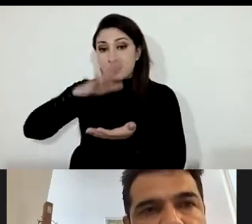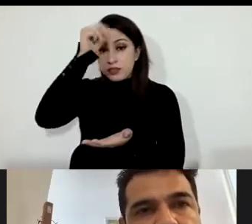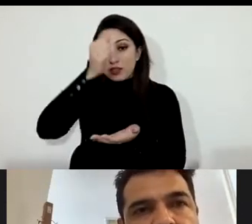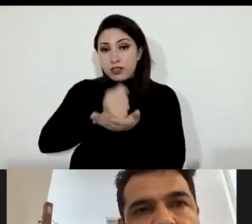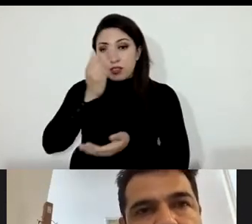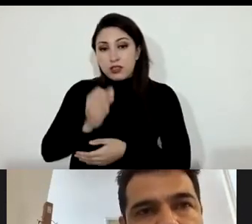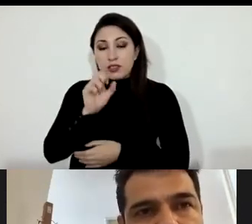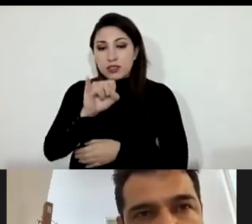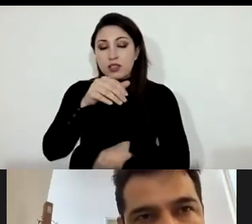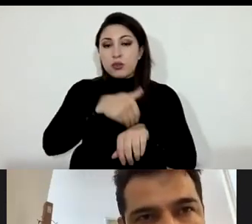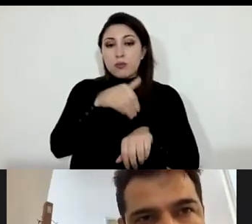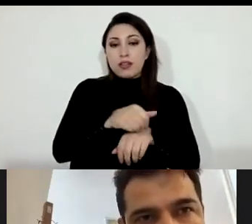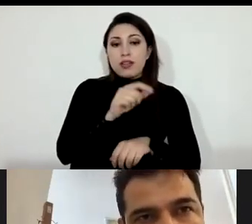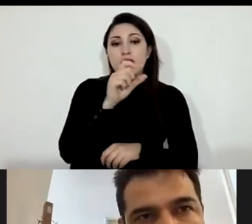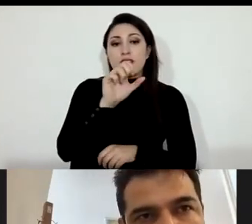repito el número: